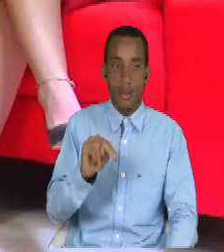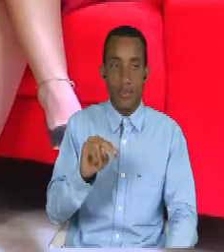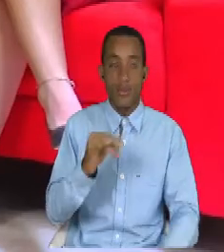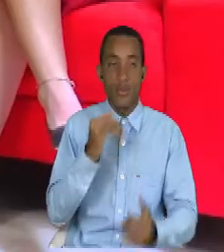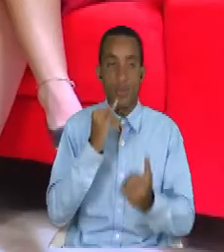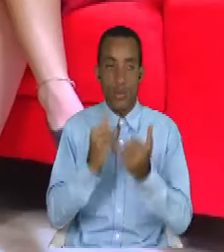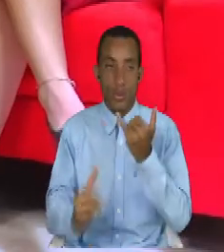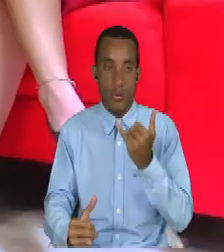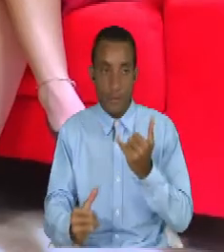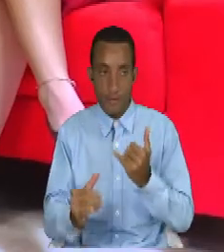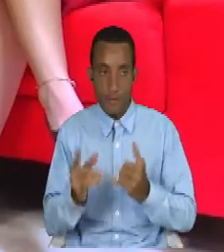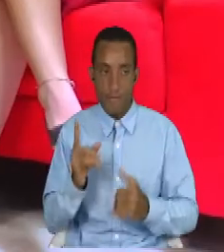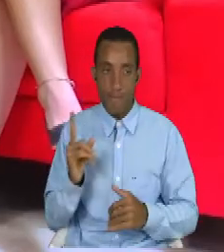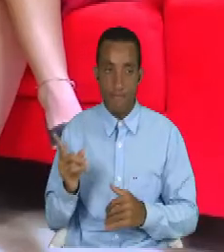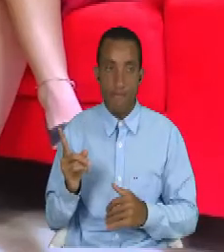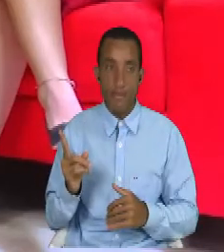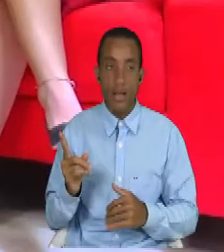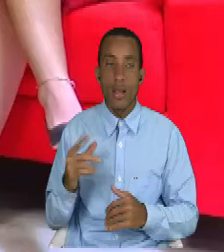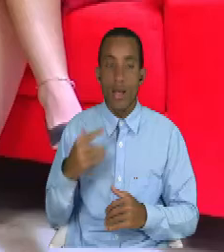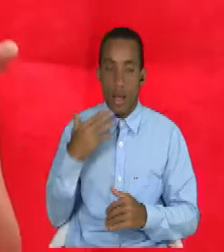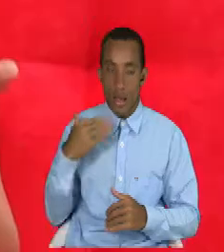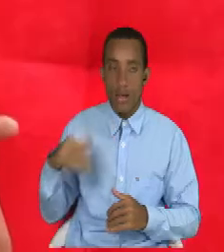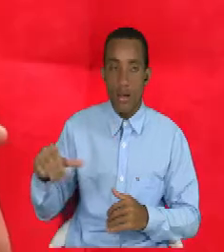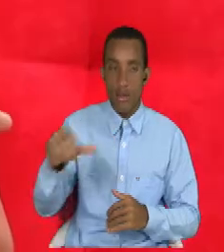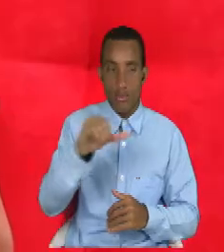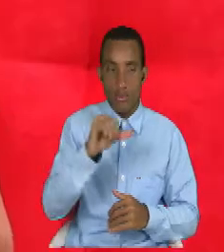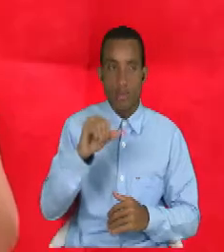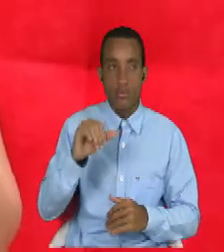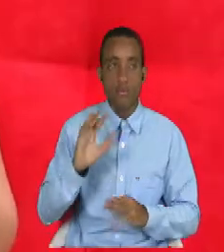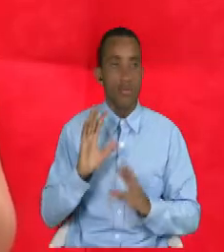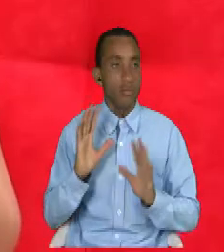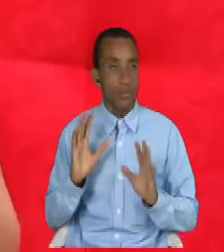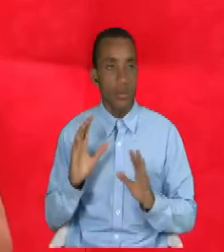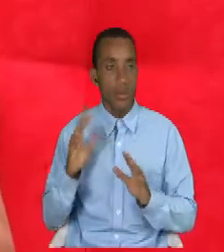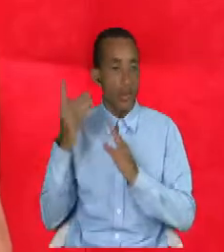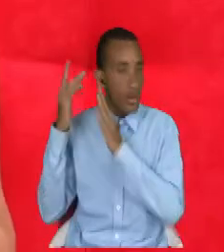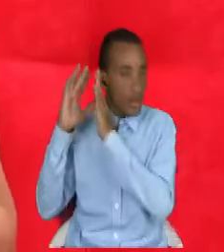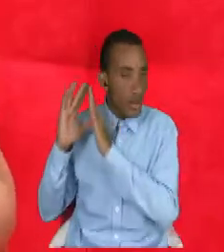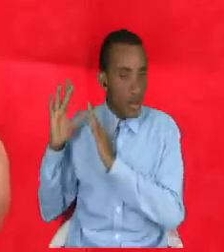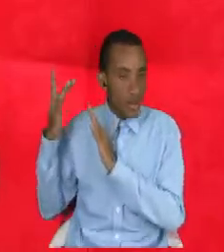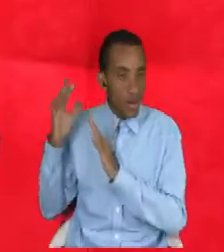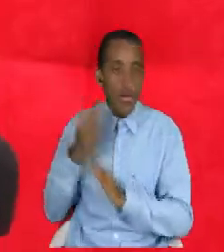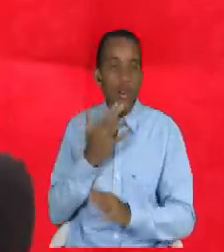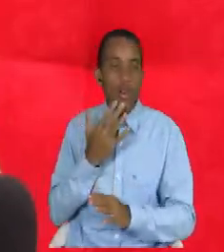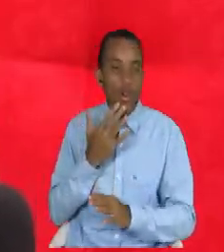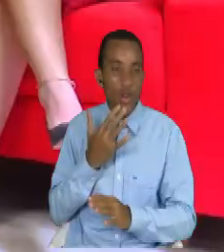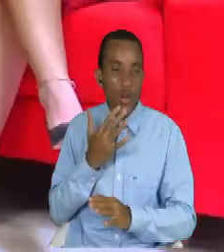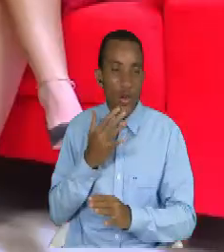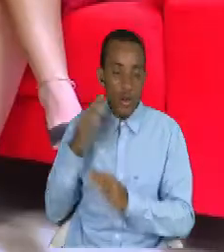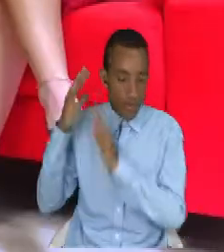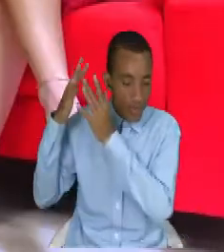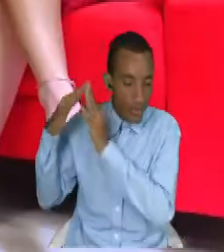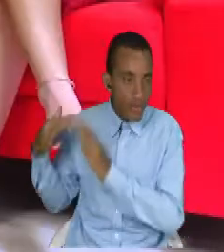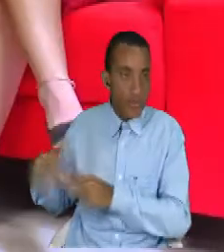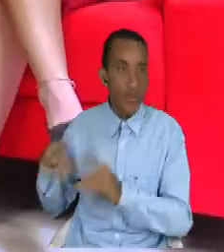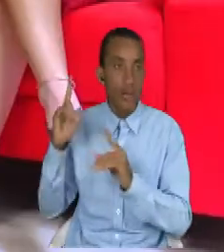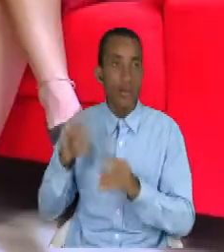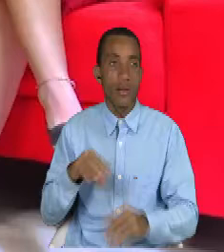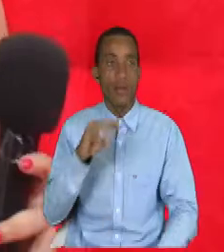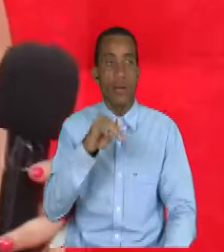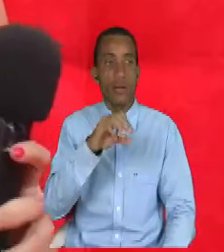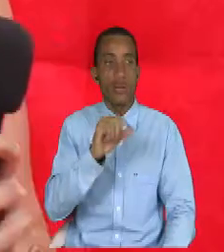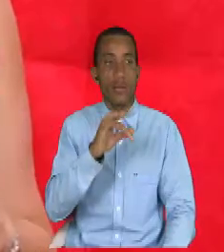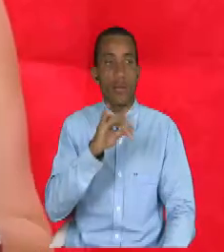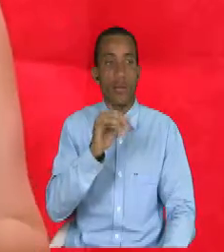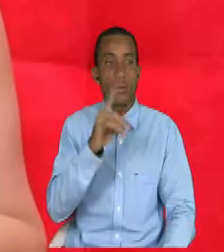para las señoras que tenemos rayitos tenemos también nuestro martirizante que además de